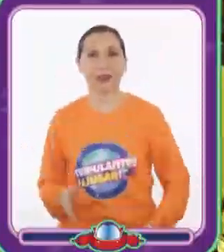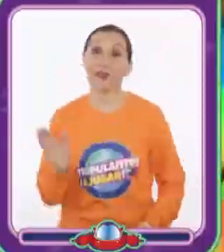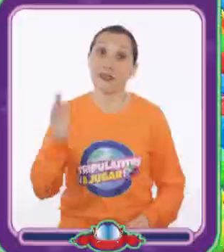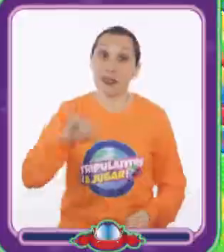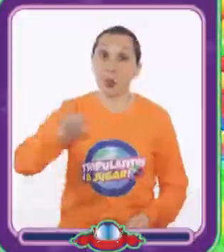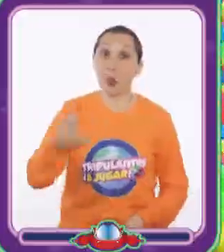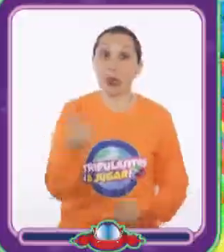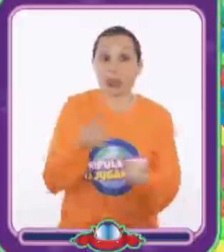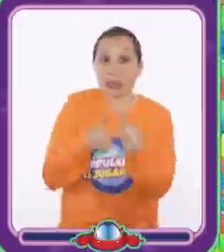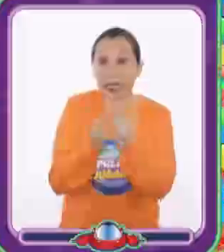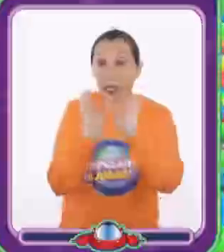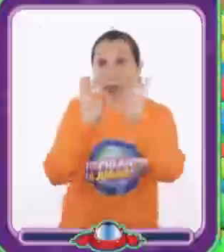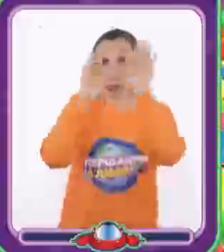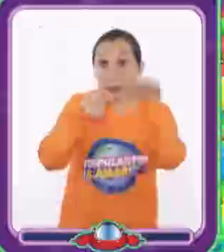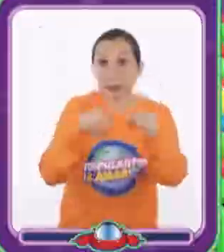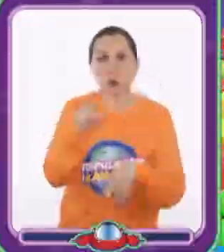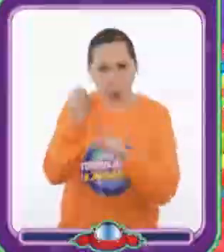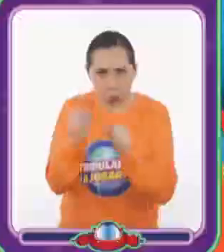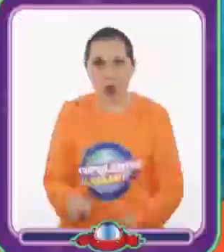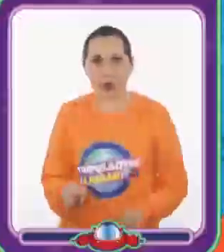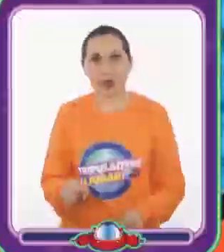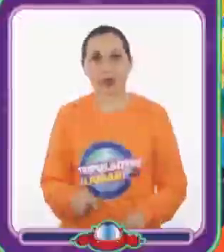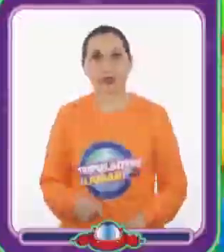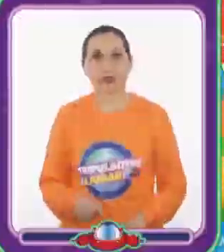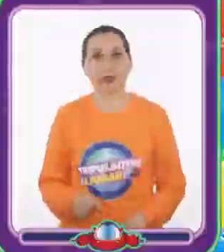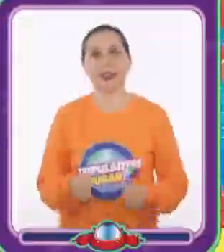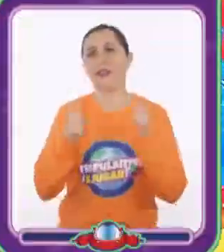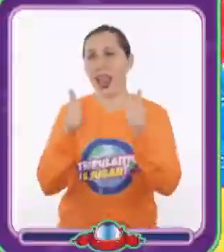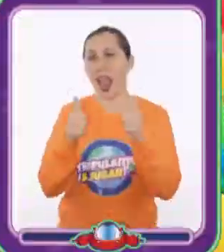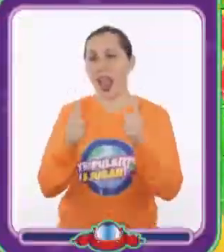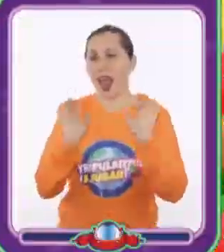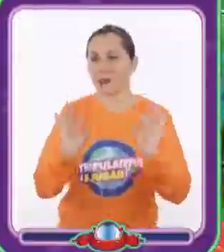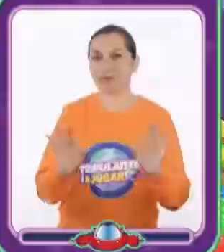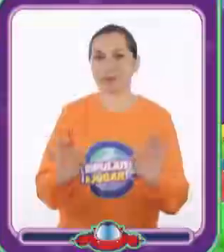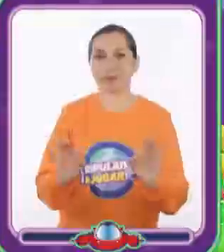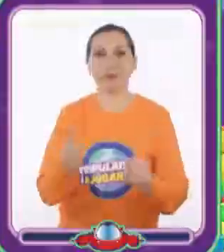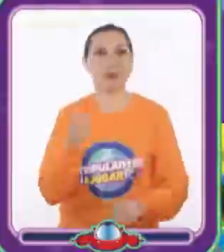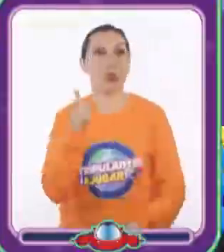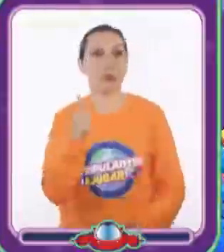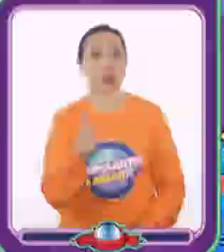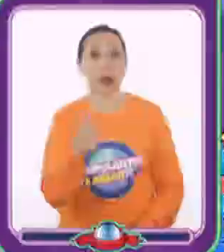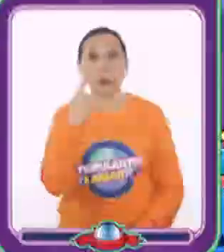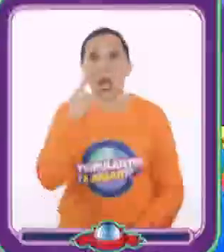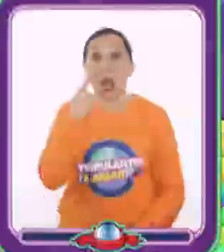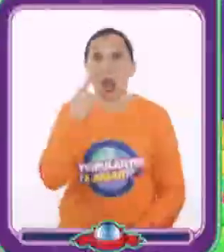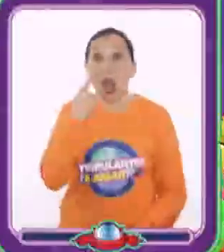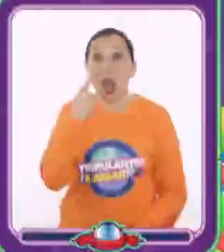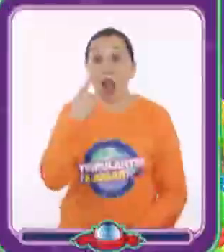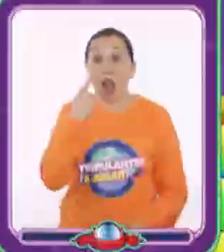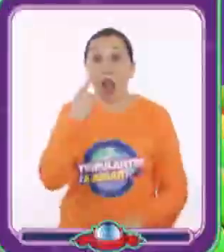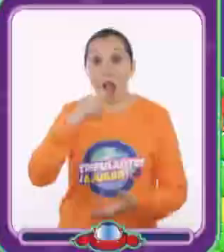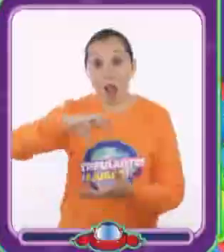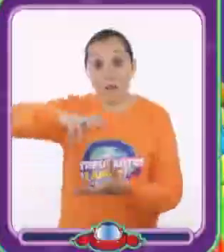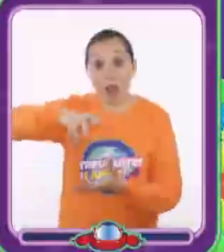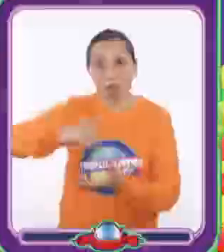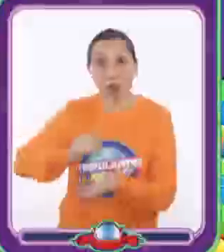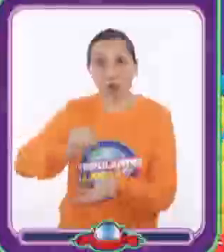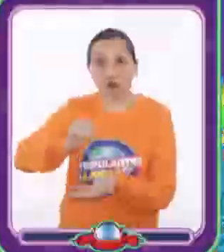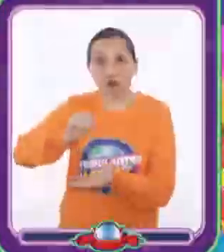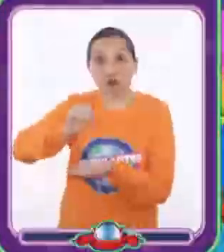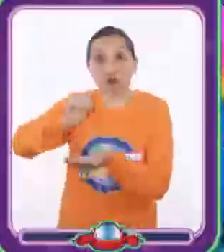Juliana. Aquí desde cerca. Tú puedes, Juliana. ¡Ahí está! Muy bien. ¡Mira, tripulación, el